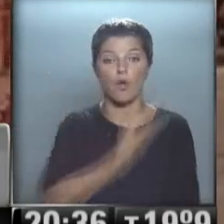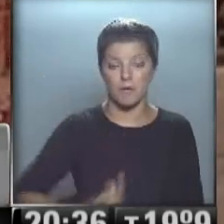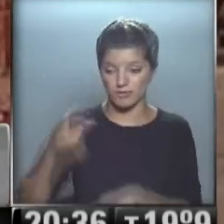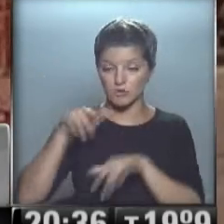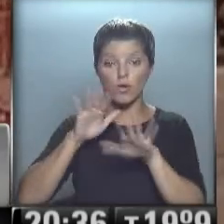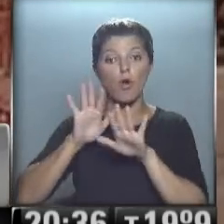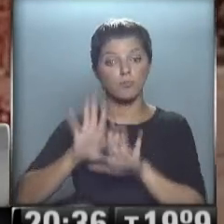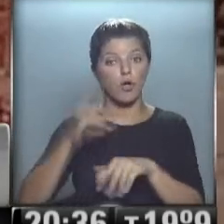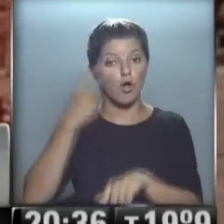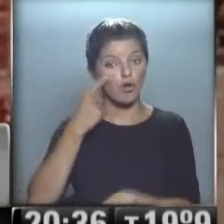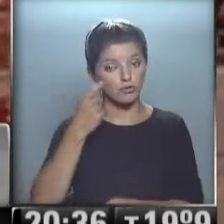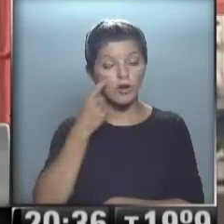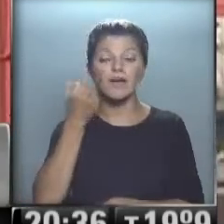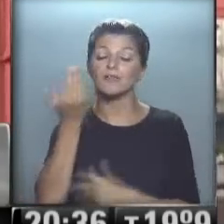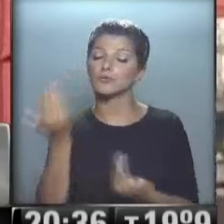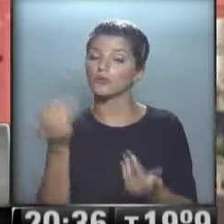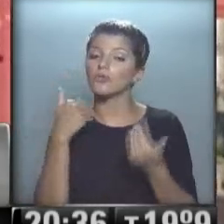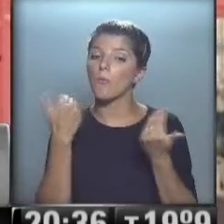frente, claramente se genera un